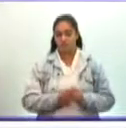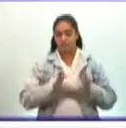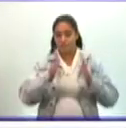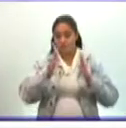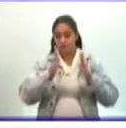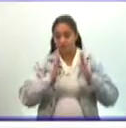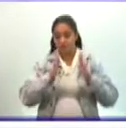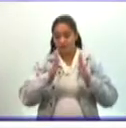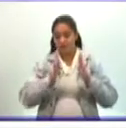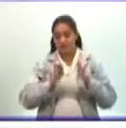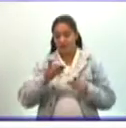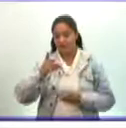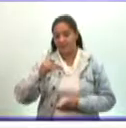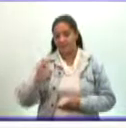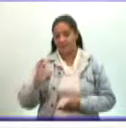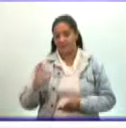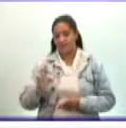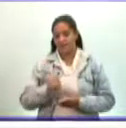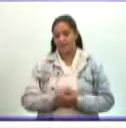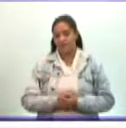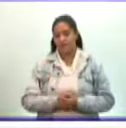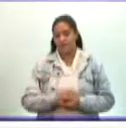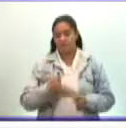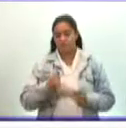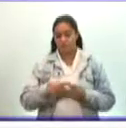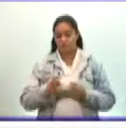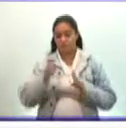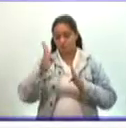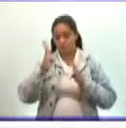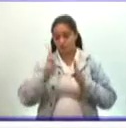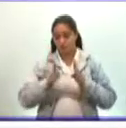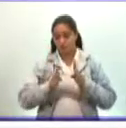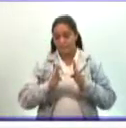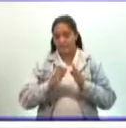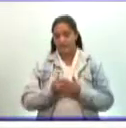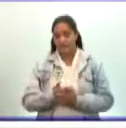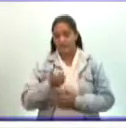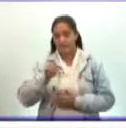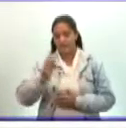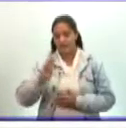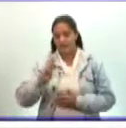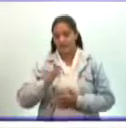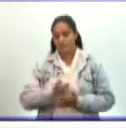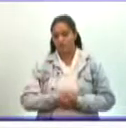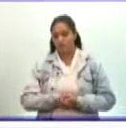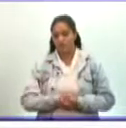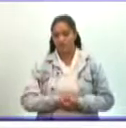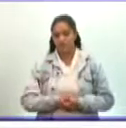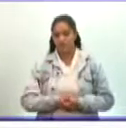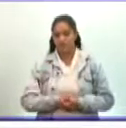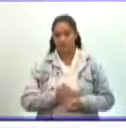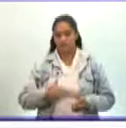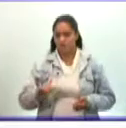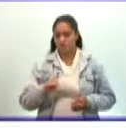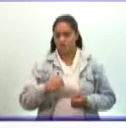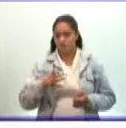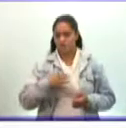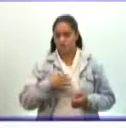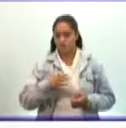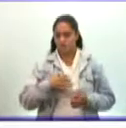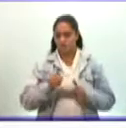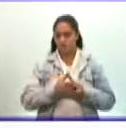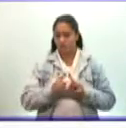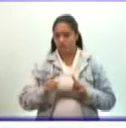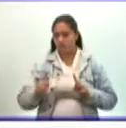DF y por otra paralela AB. Correcto. Y también tenemos la longitud del